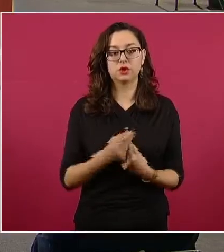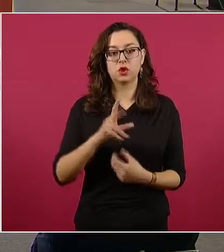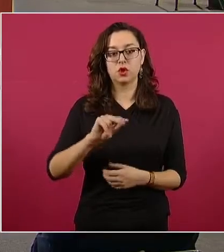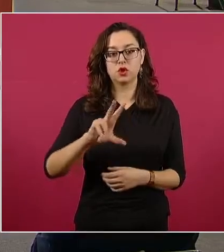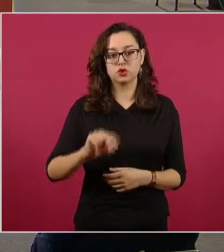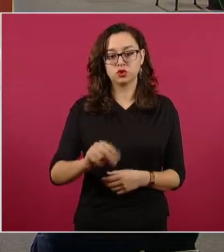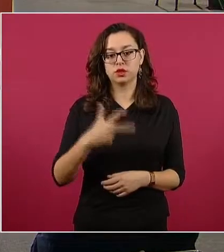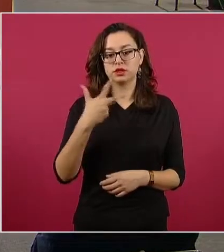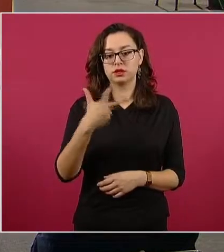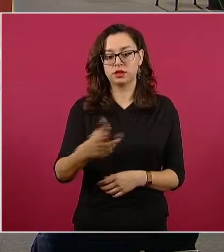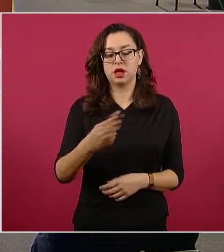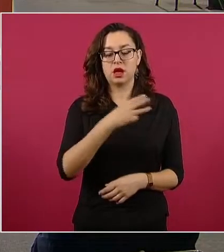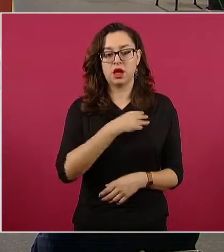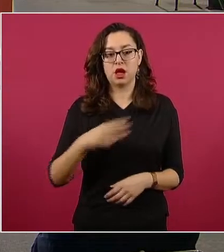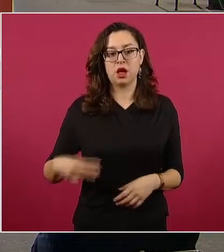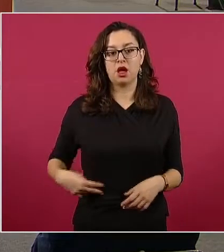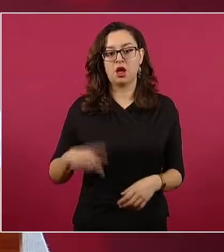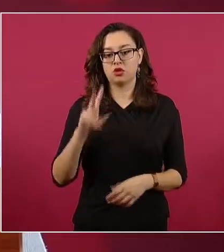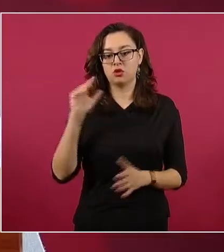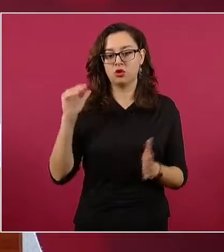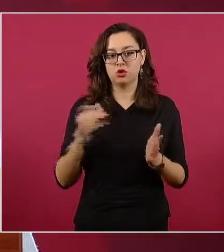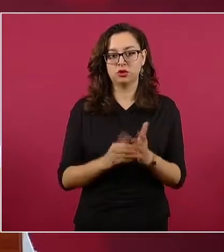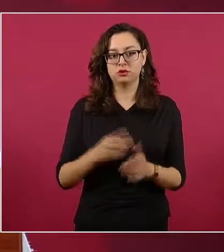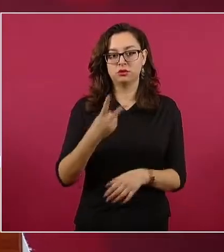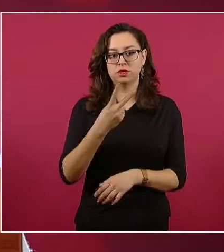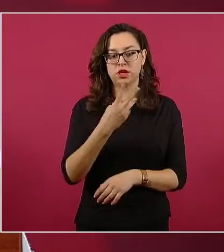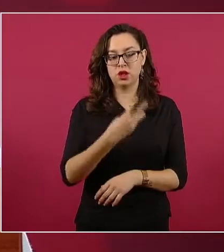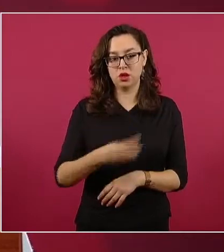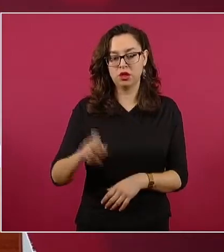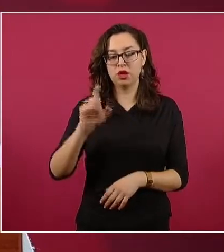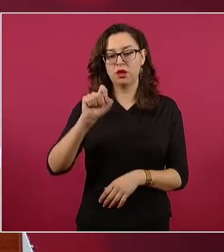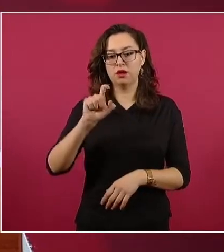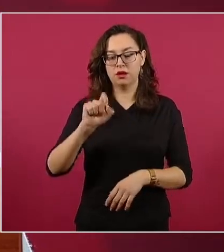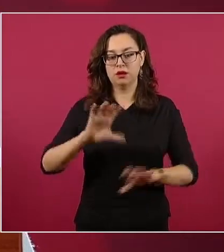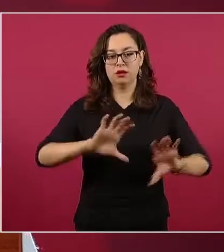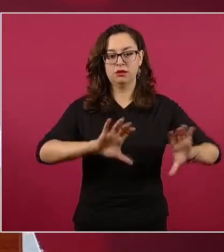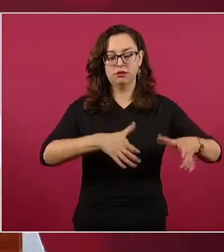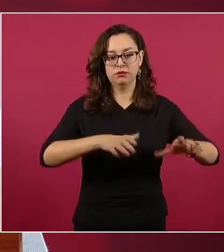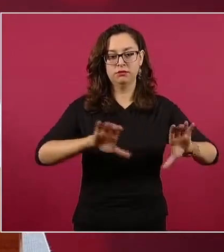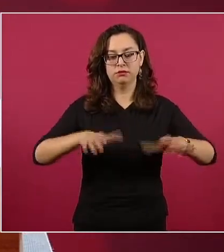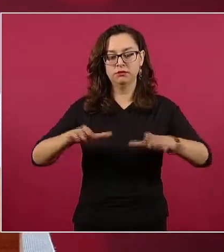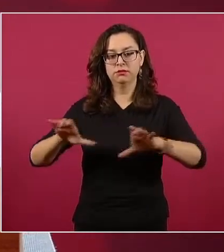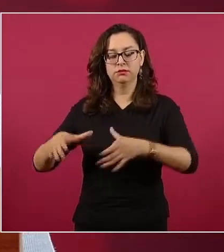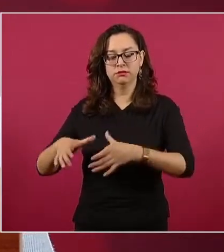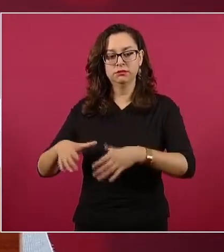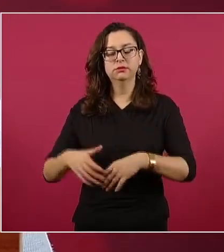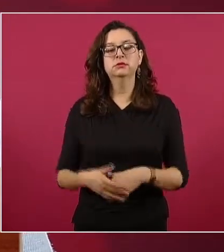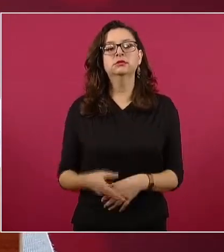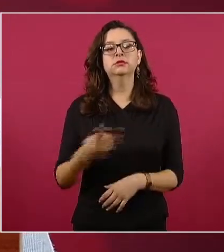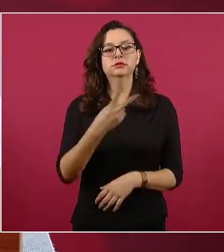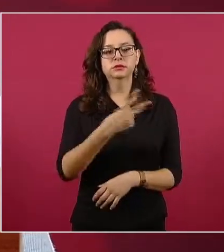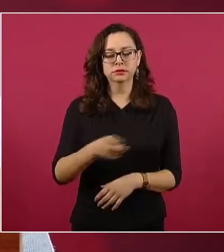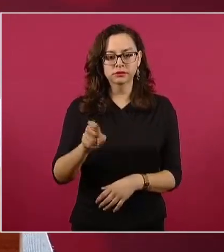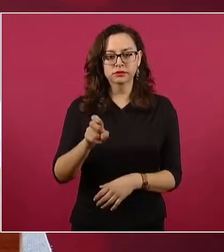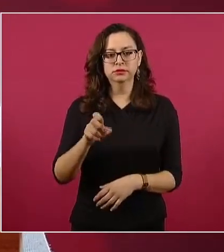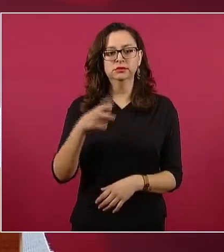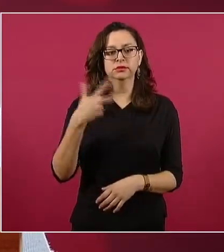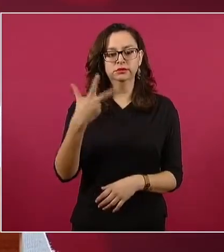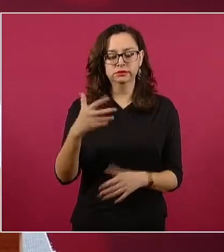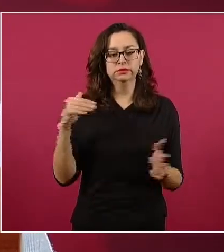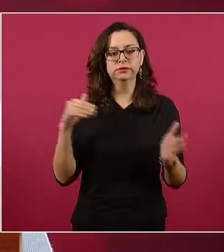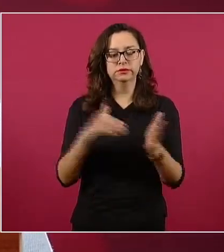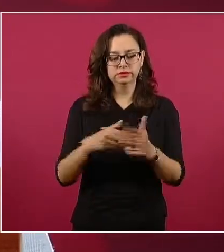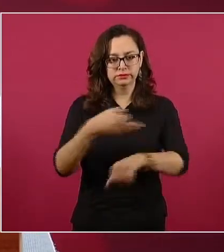87 municipios, 2,420 comunidades y más de